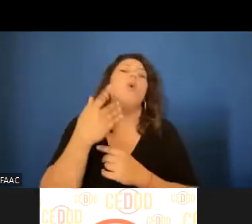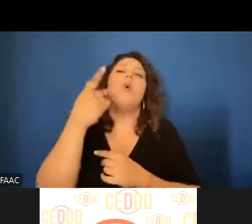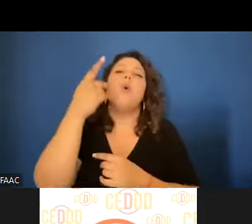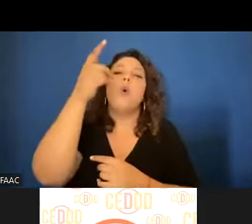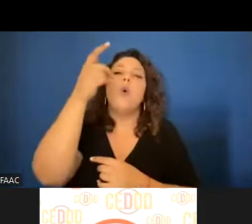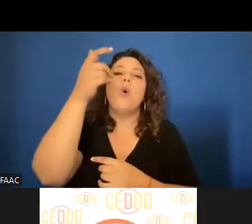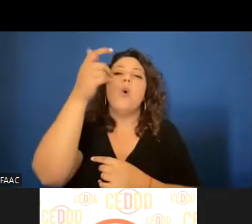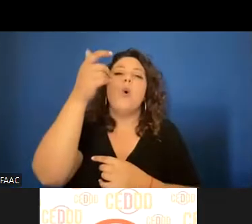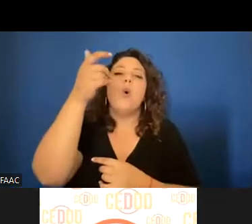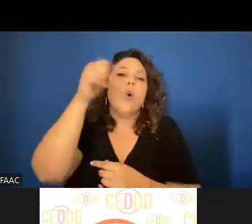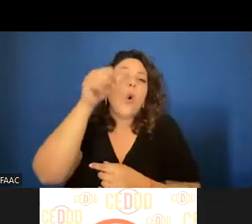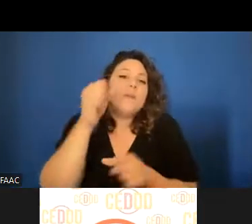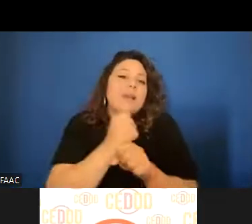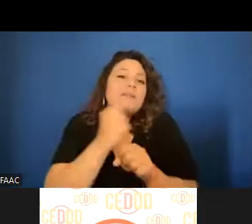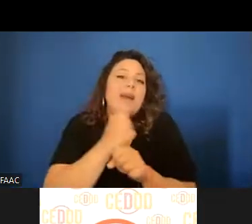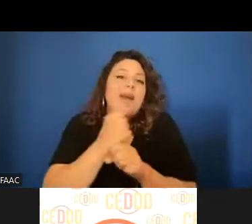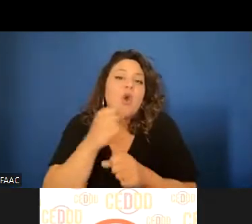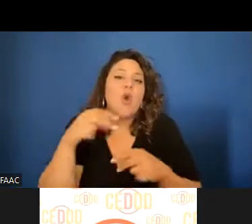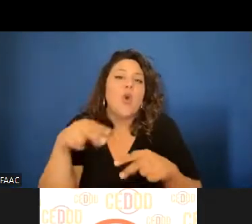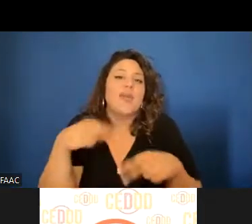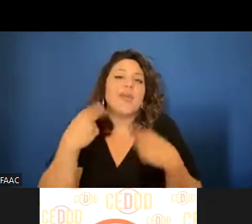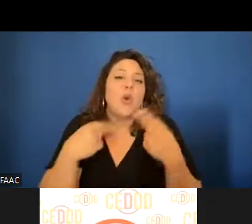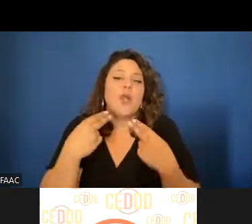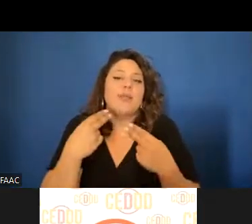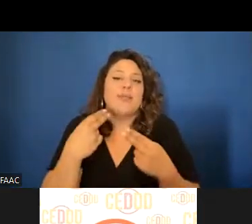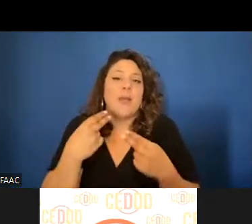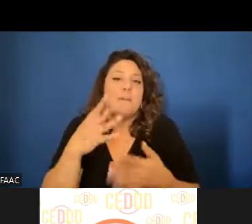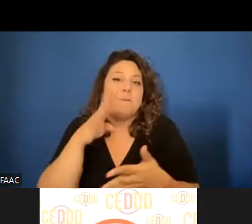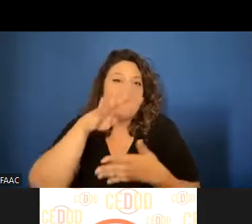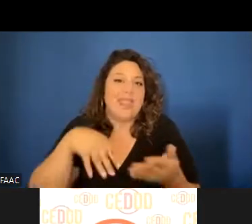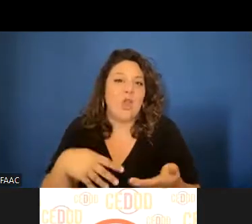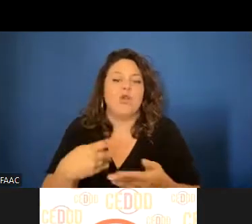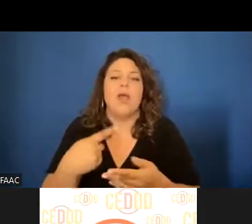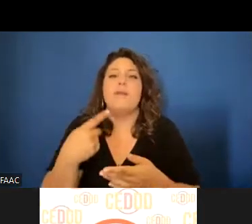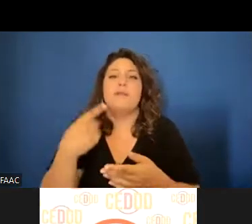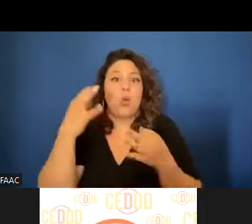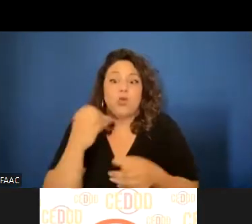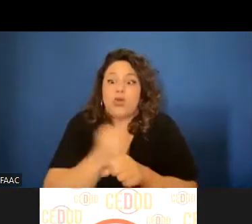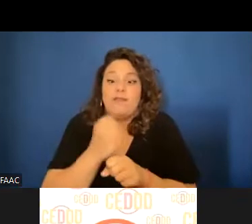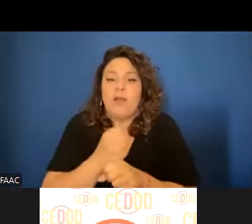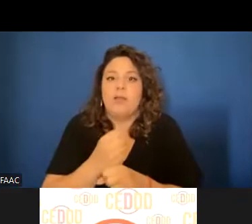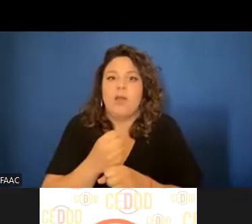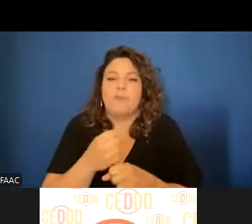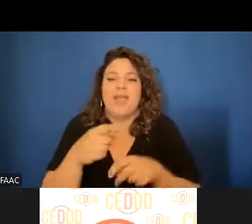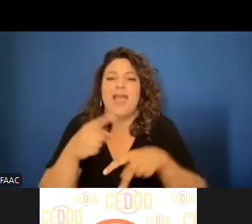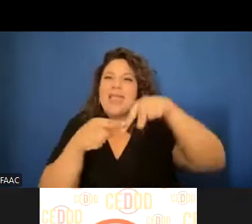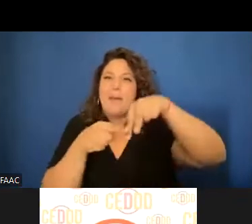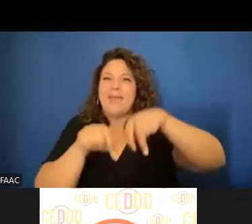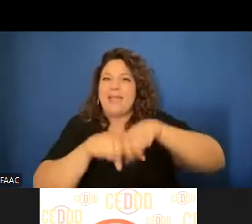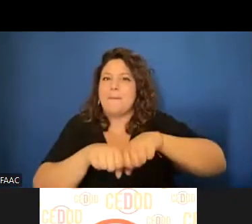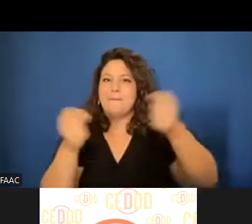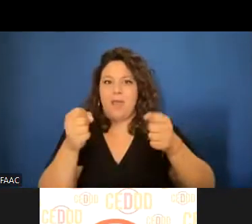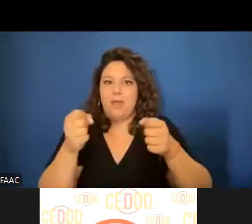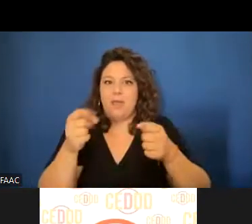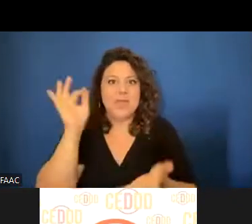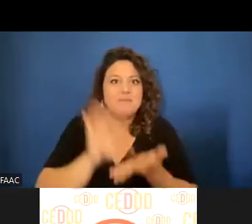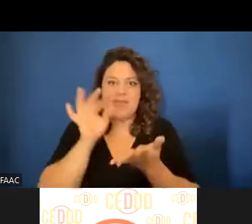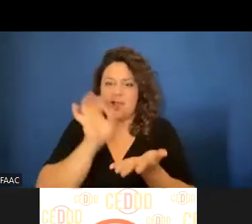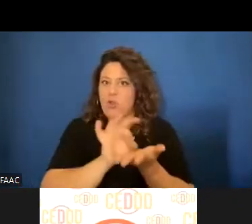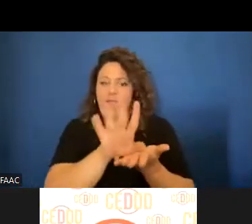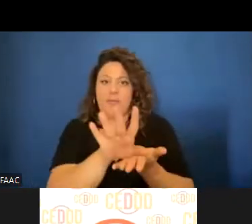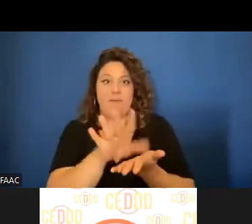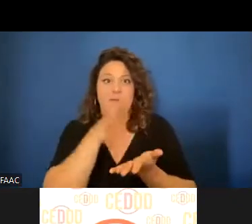de la situación es la gran inactividad, es decir, personas que ni buscan directamente ya el empleo porque entienden que no van a tener